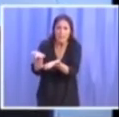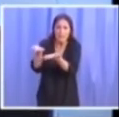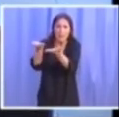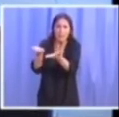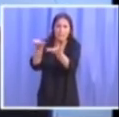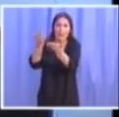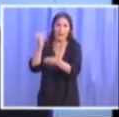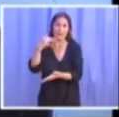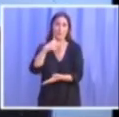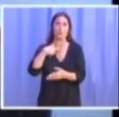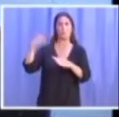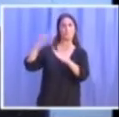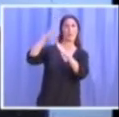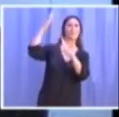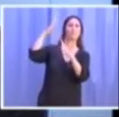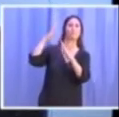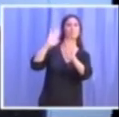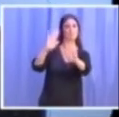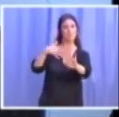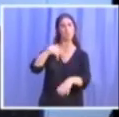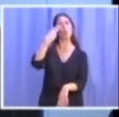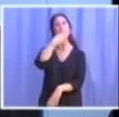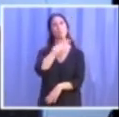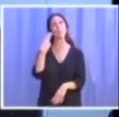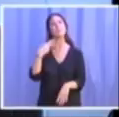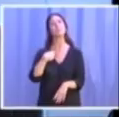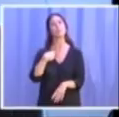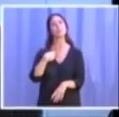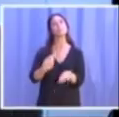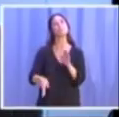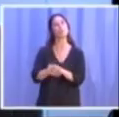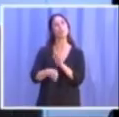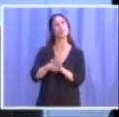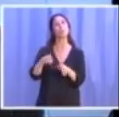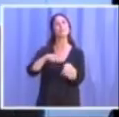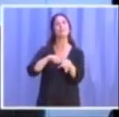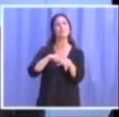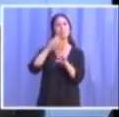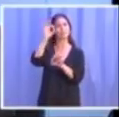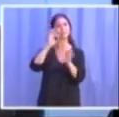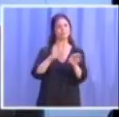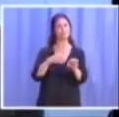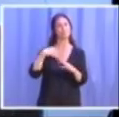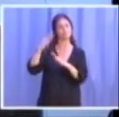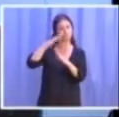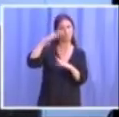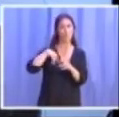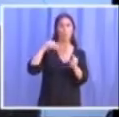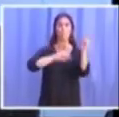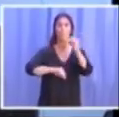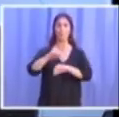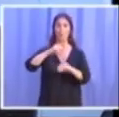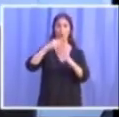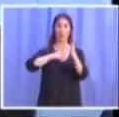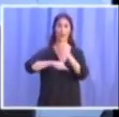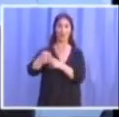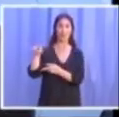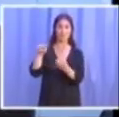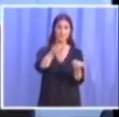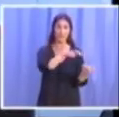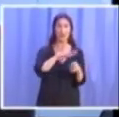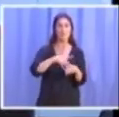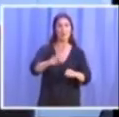Nosotros lo hemos congelado, pero es más, nos comprometemos a seguir congelando los tipos impositivos, a modificar las ordenanzas fiscales para que tengan